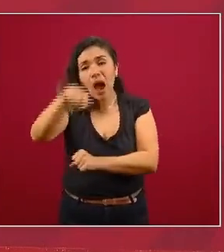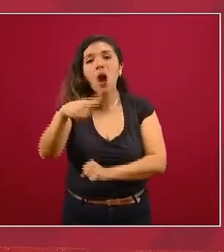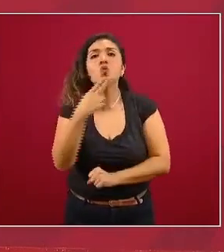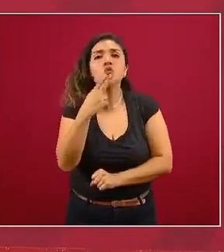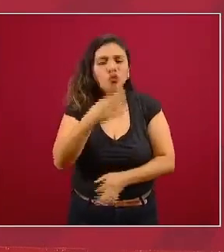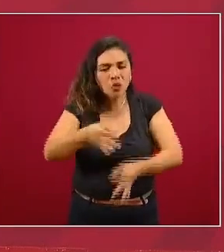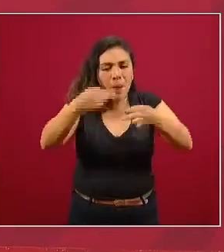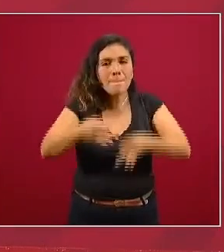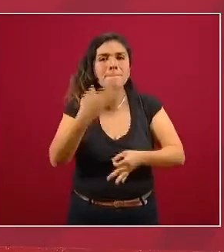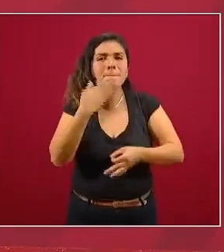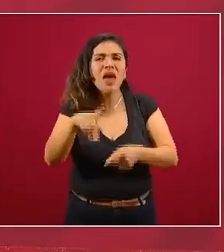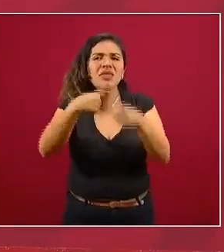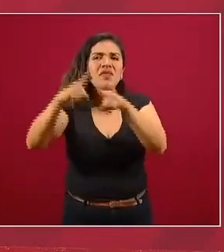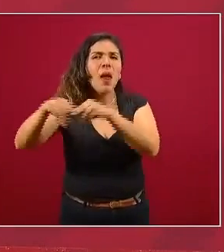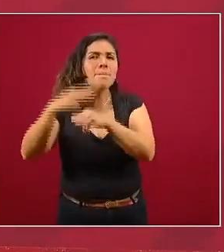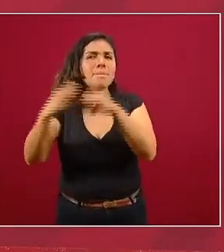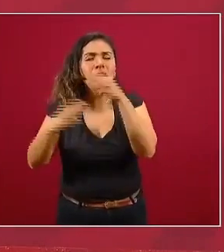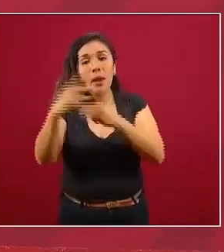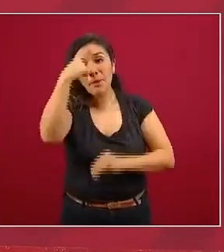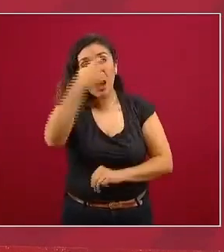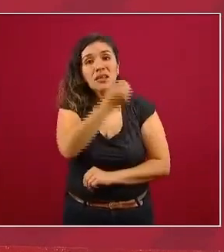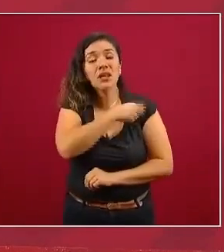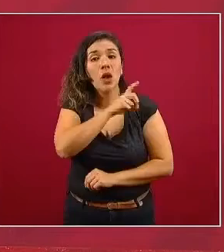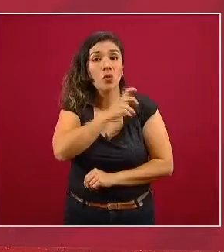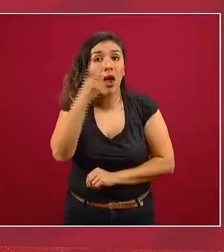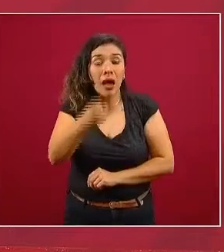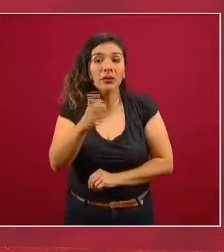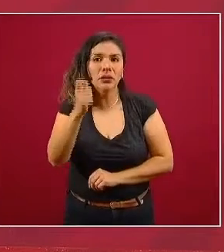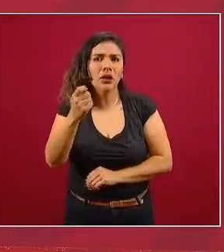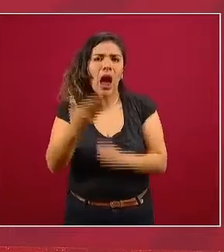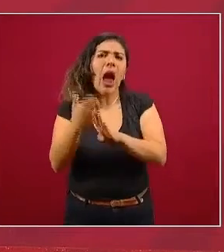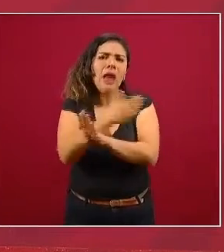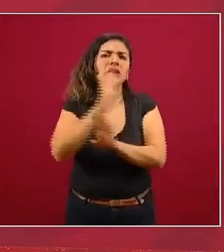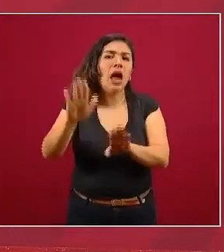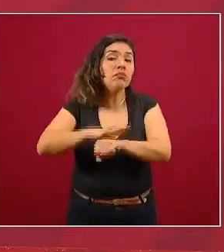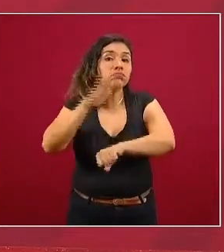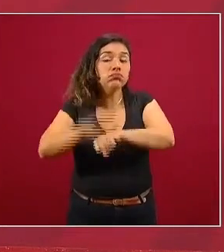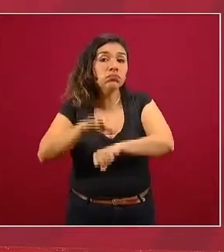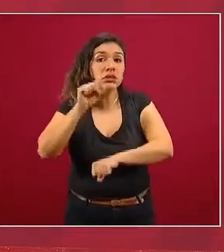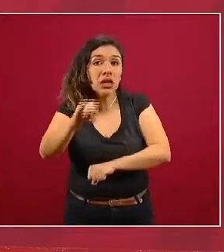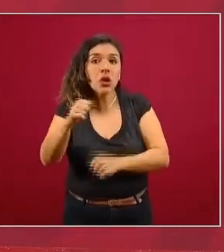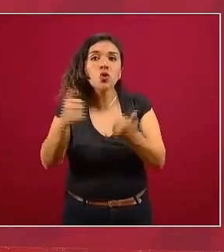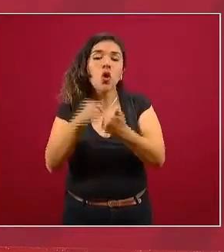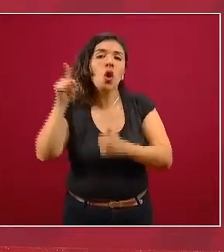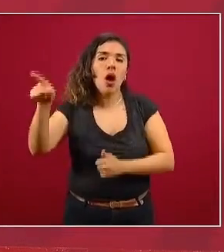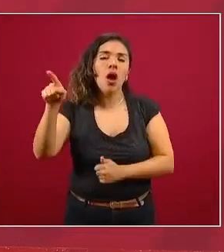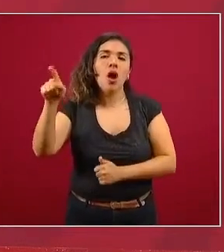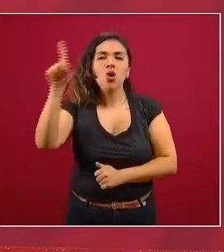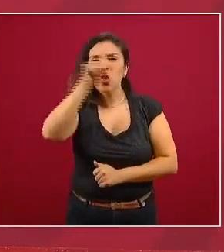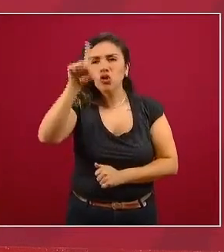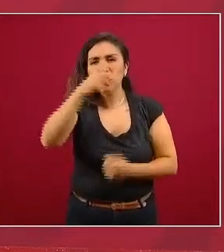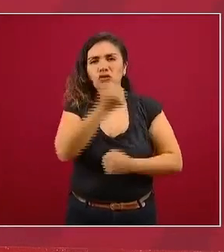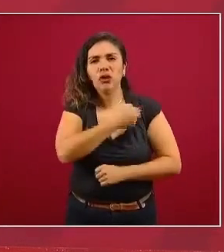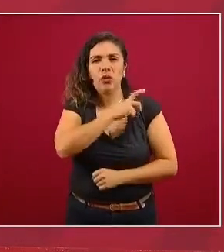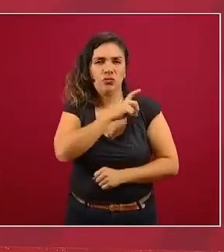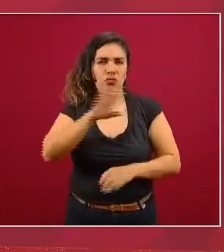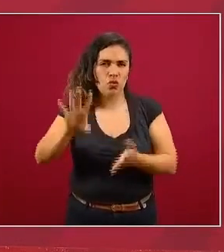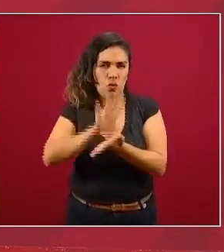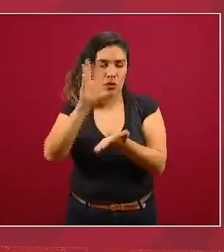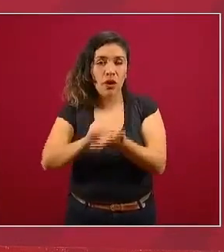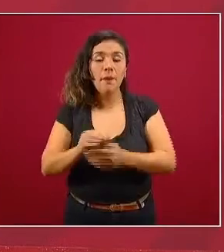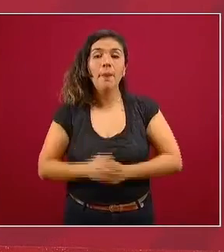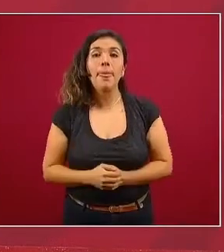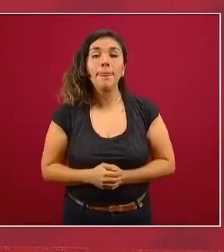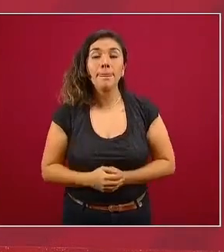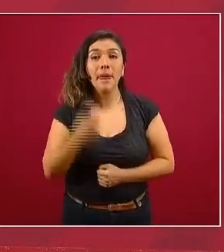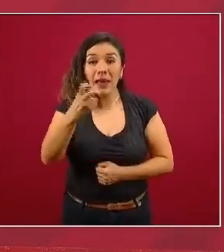el uso correcto de los insumos para la salud, que en su momento sean aprobados por el Consejo de Salubridad General.